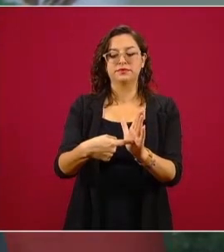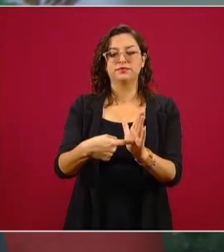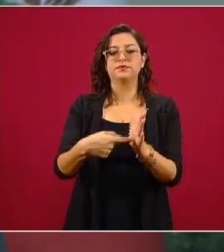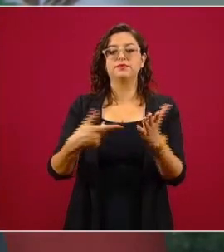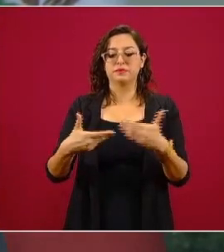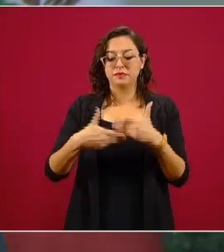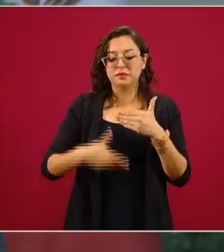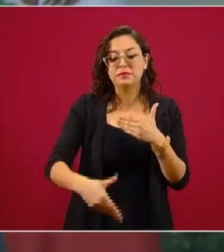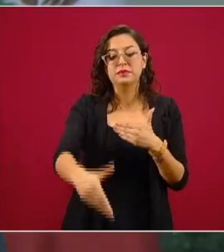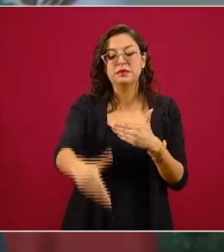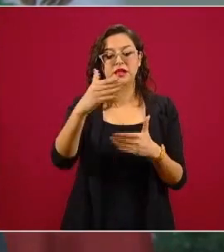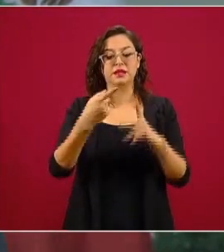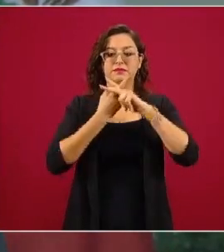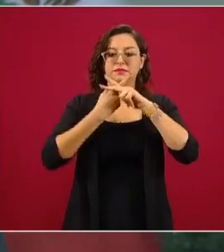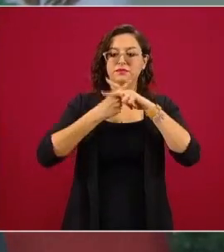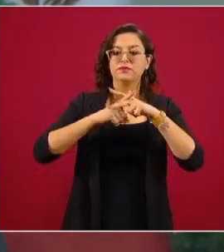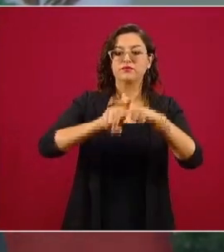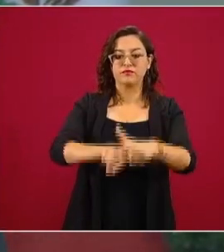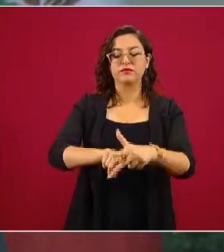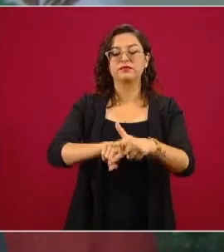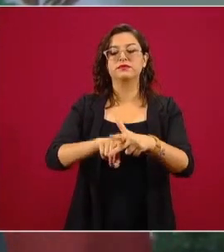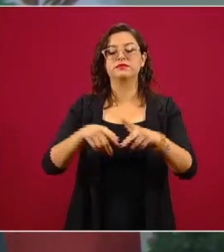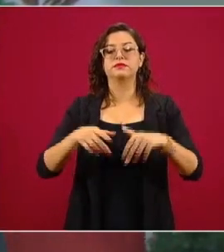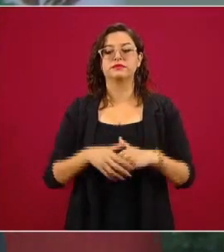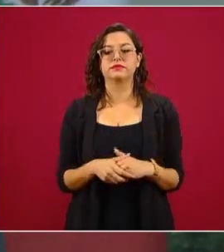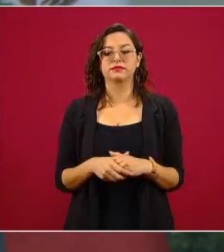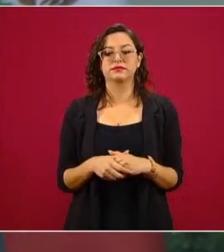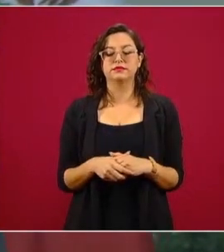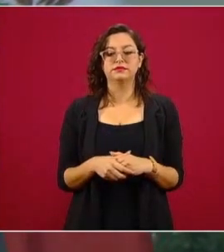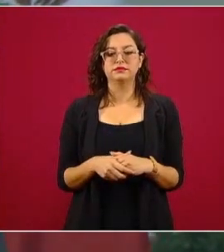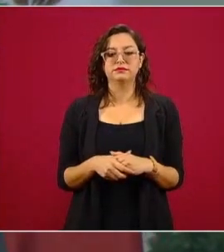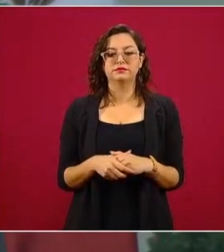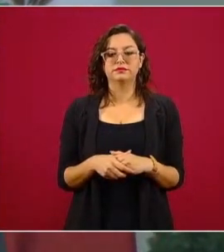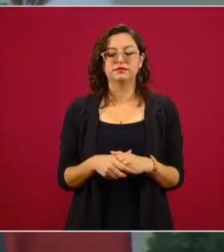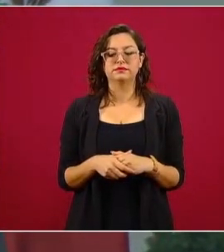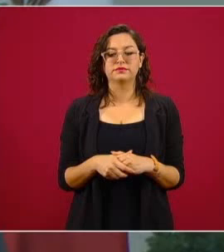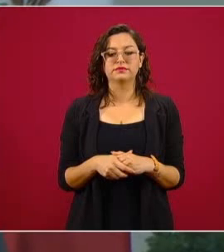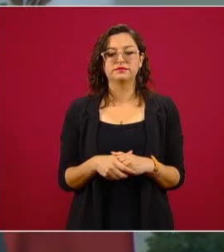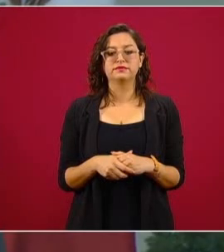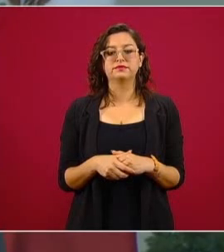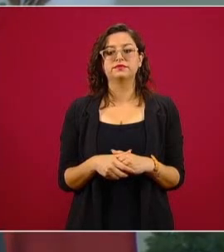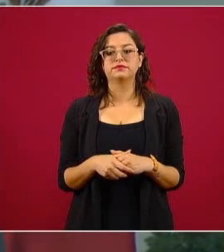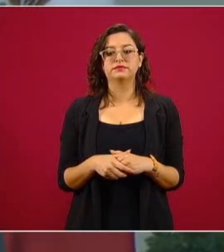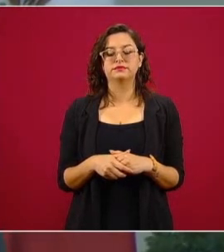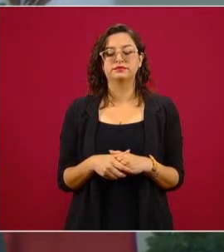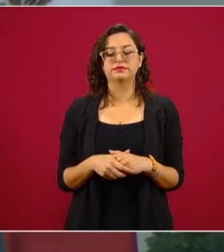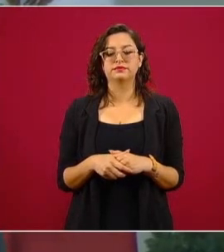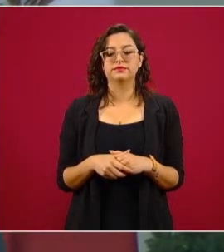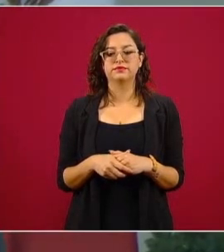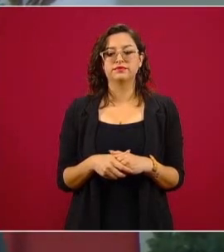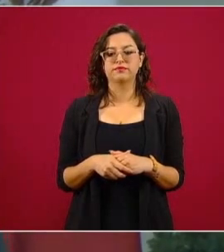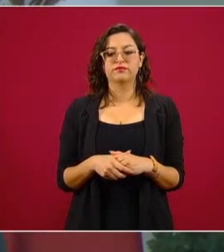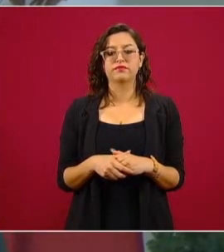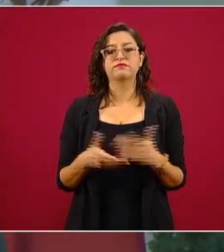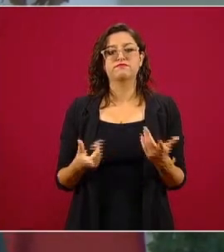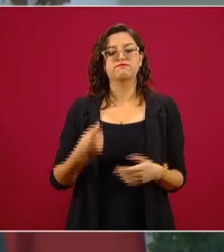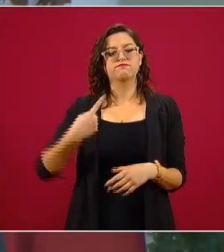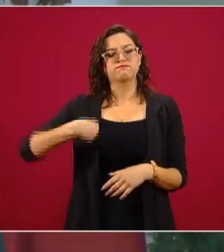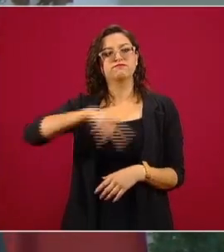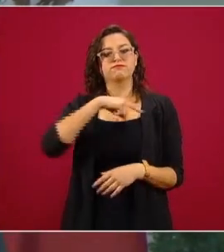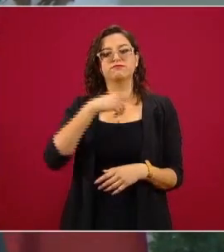comercio entre méxico estados unidos y canadá el tema que hablamos